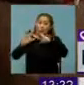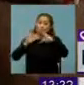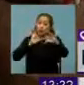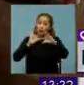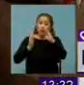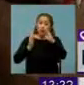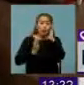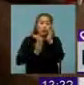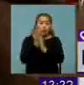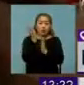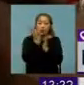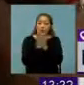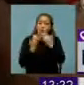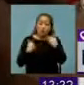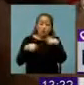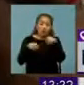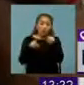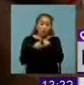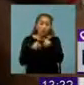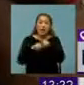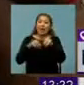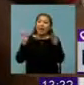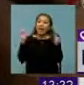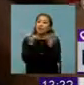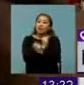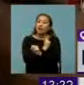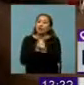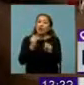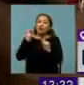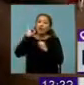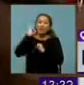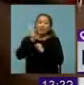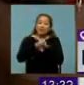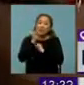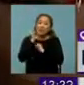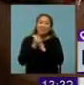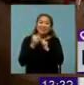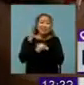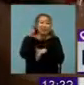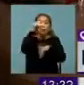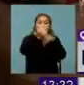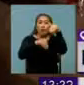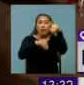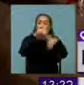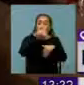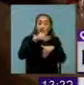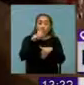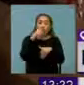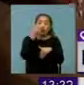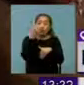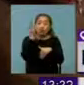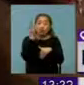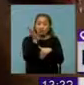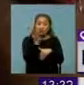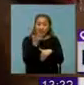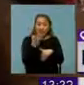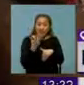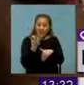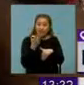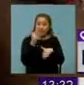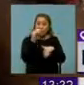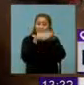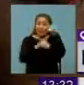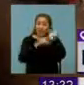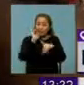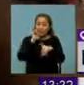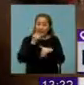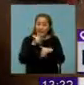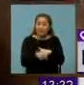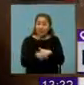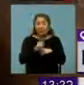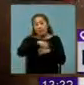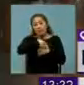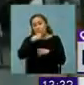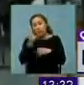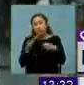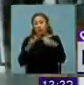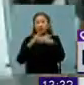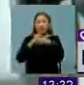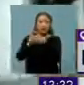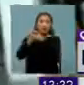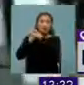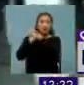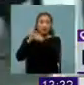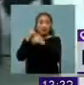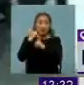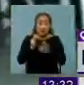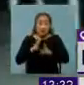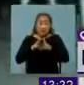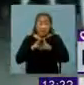seguimos con lo mismo tienen que ser aprobados con la mayoría con los dos tercios es bueno el bloque radical no quiso